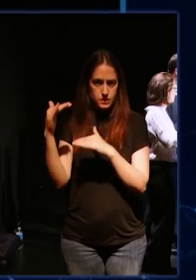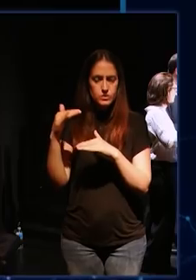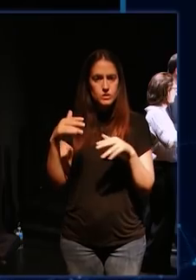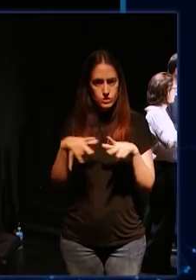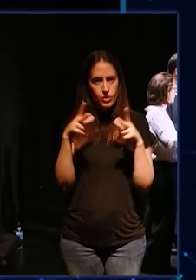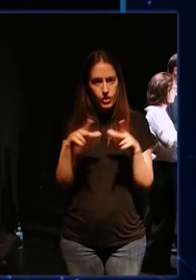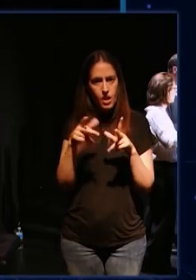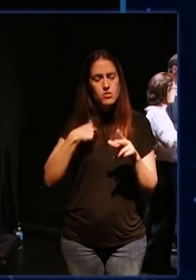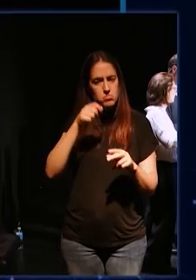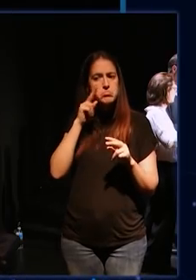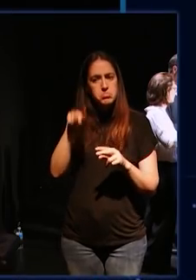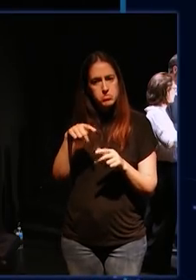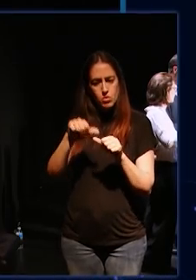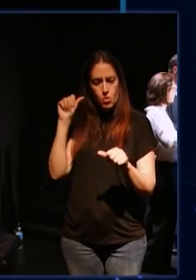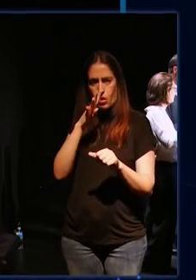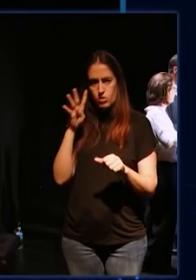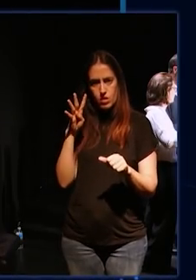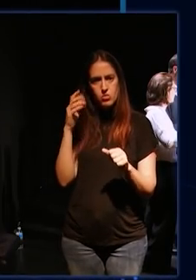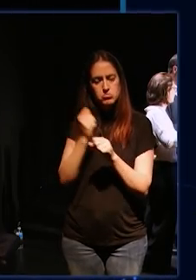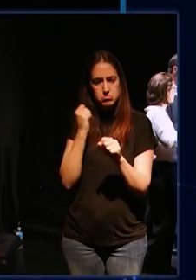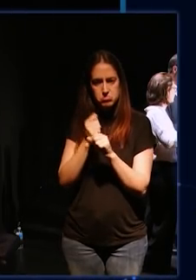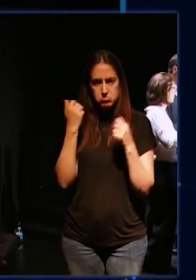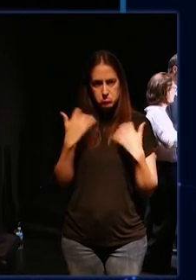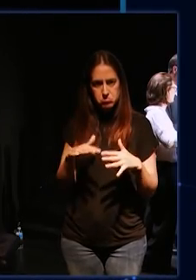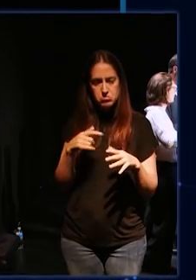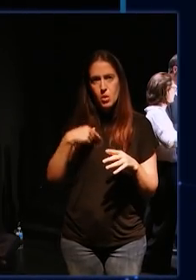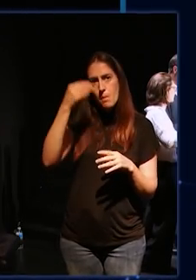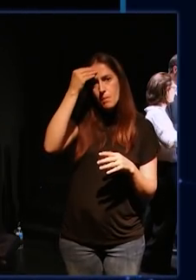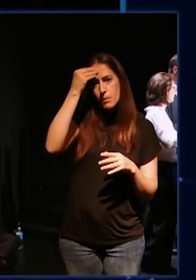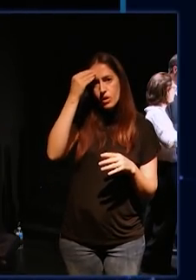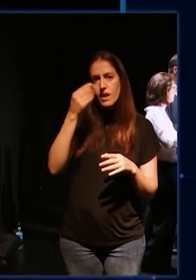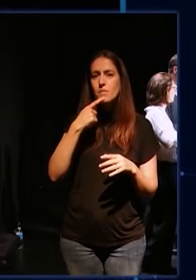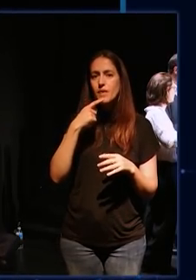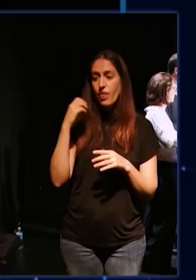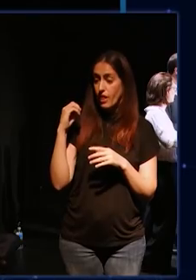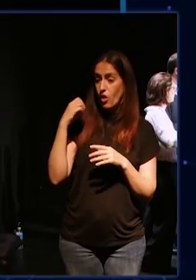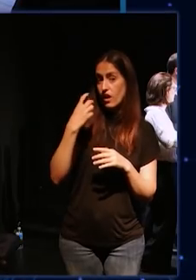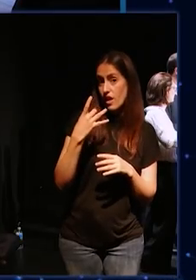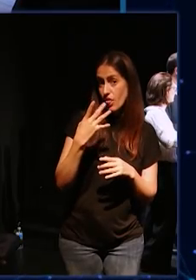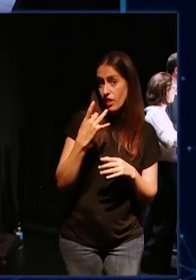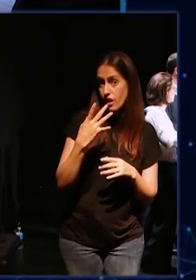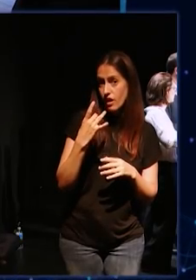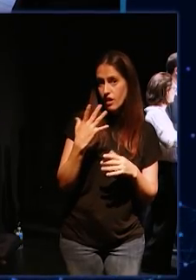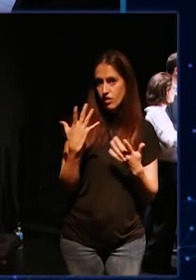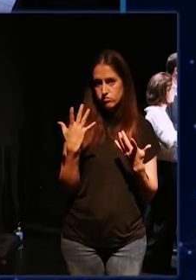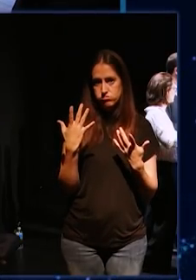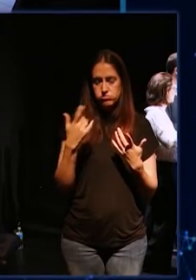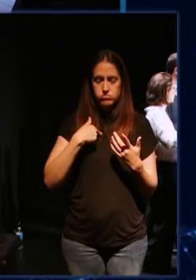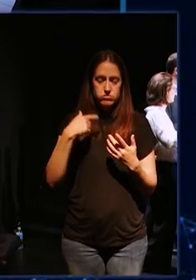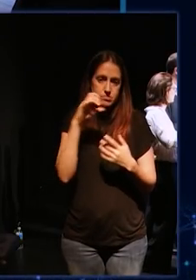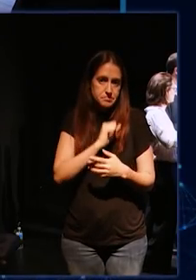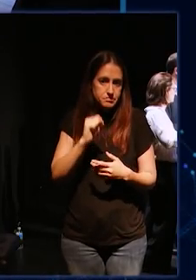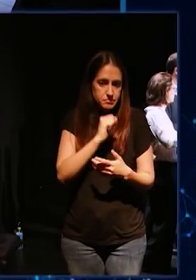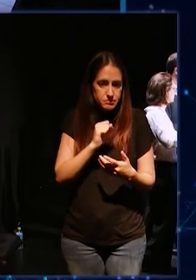trabajo estos últimos 4 años. Han pasado, si no me equivoco, lo digo de memoria, de 0 a 15, por lo tanto es un trabajo excepcional y